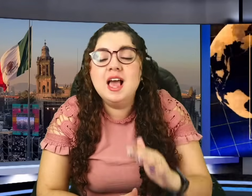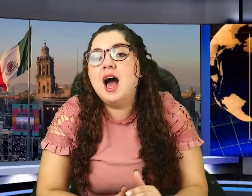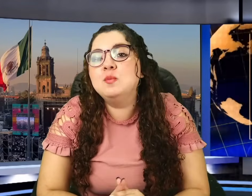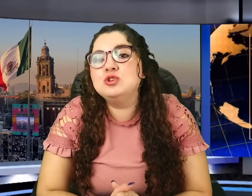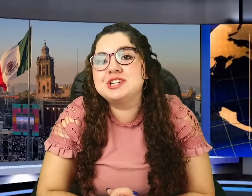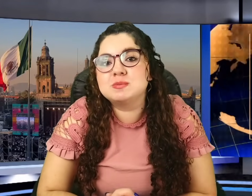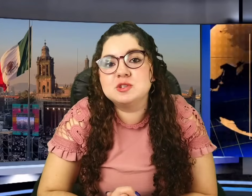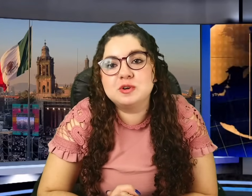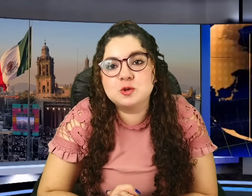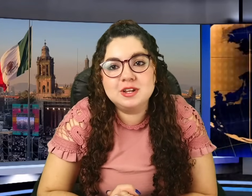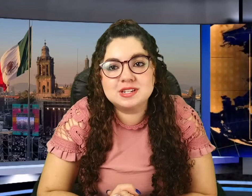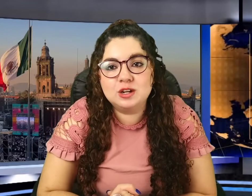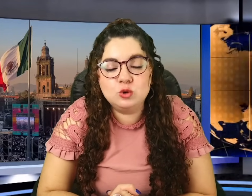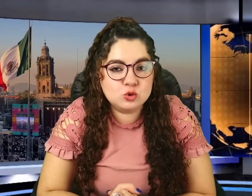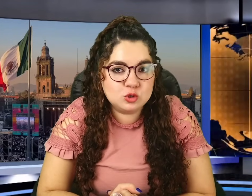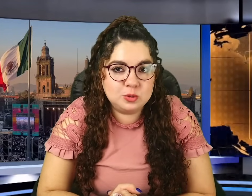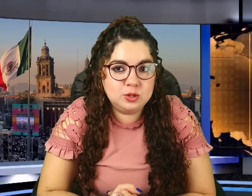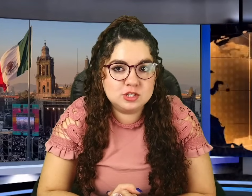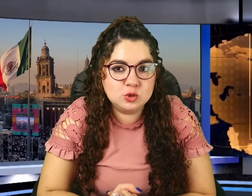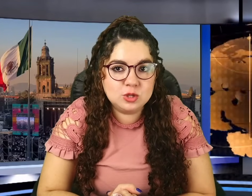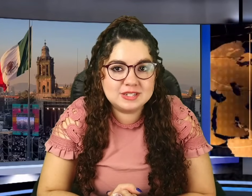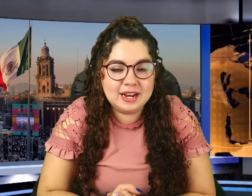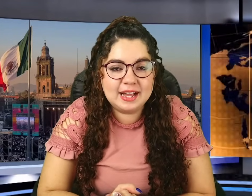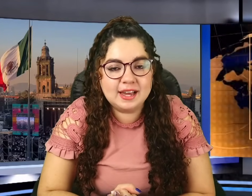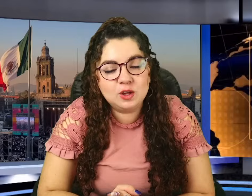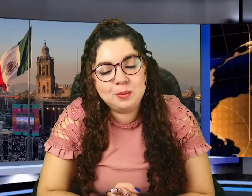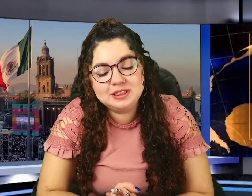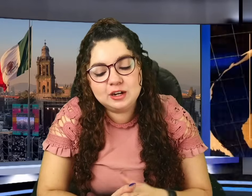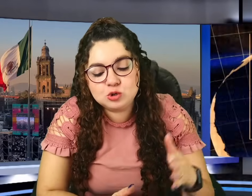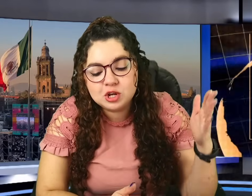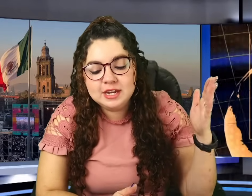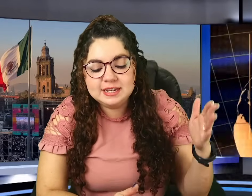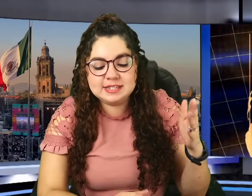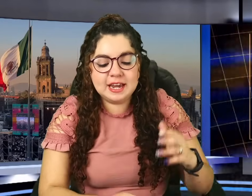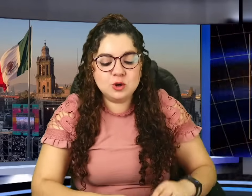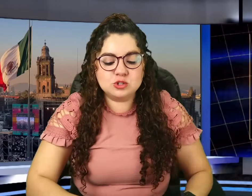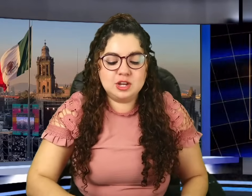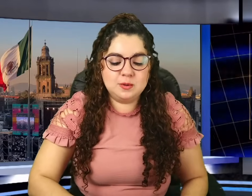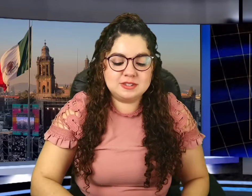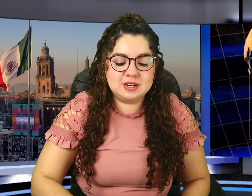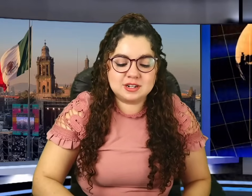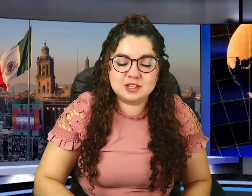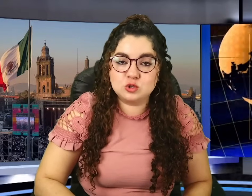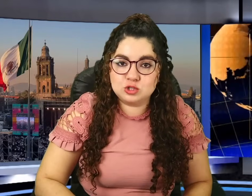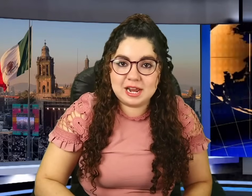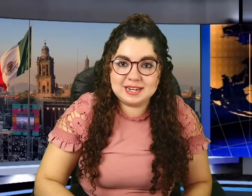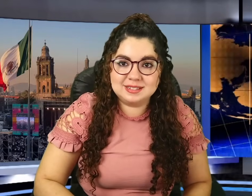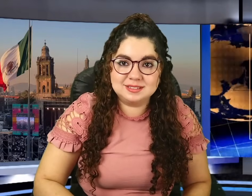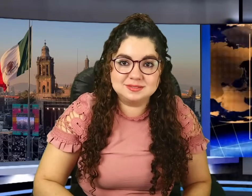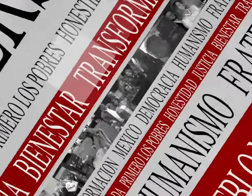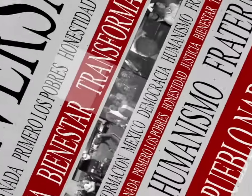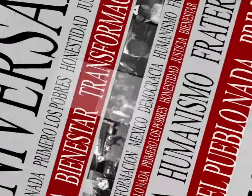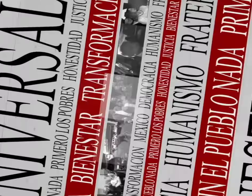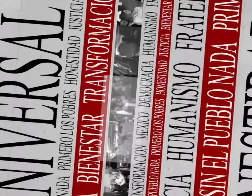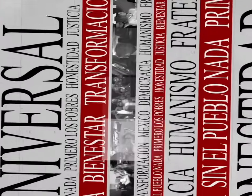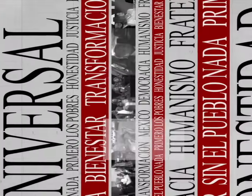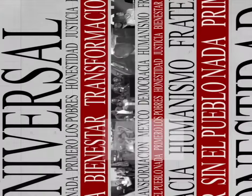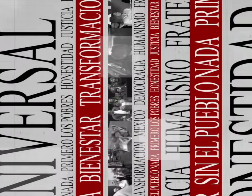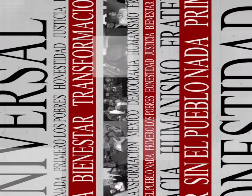llegue a muchas más personas, déjenos sus opiniones y dudas en la caja de comentarios y síganos en nuestras redes sociales.